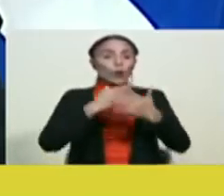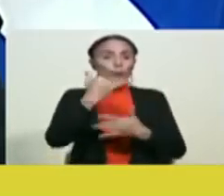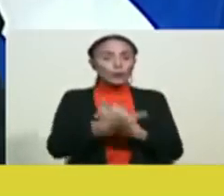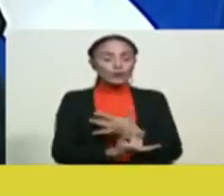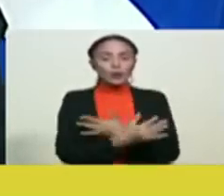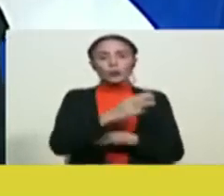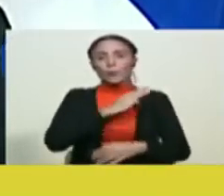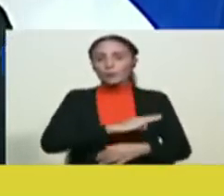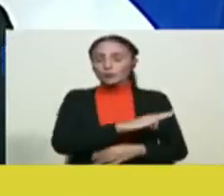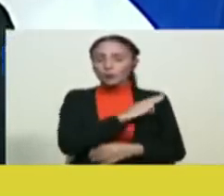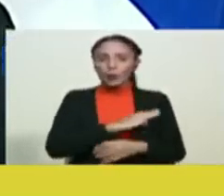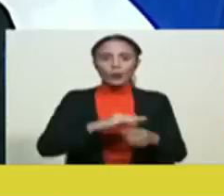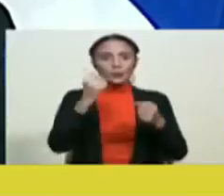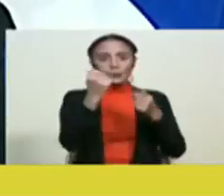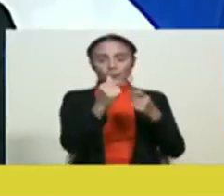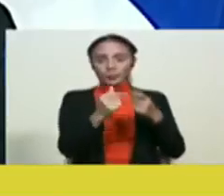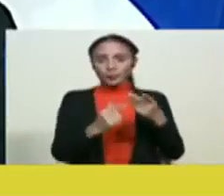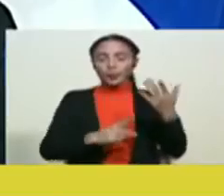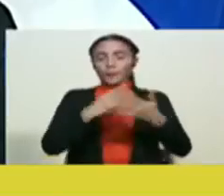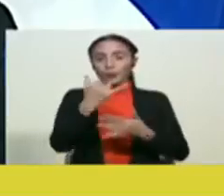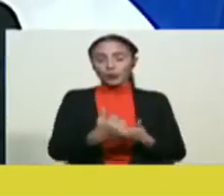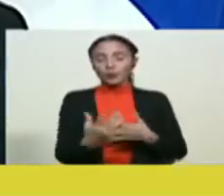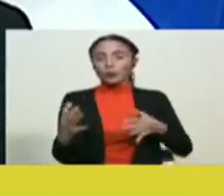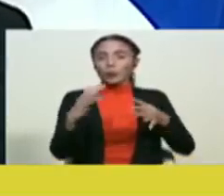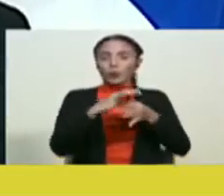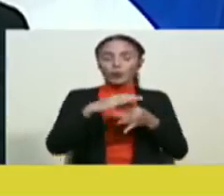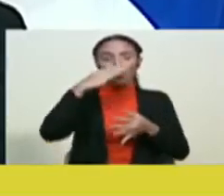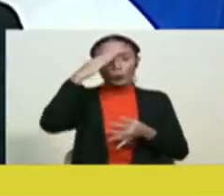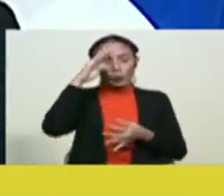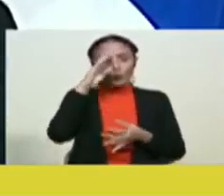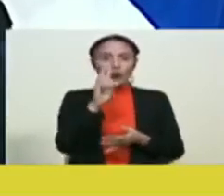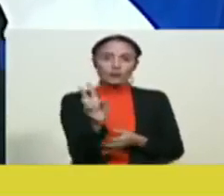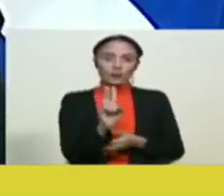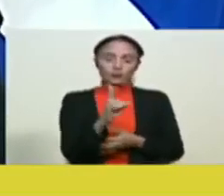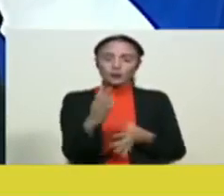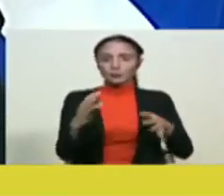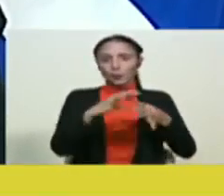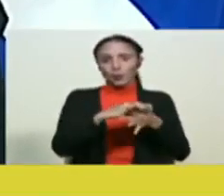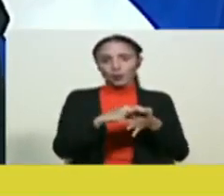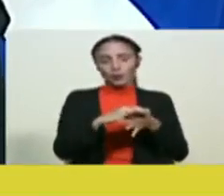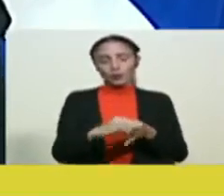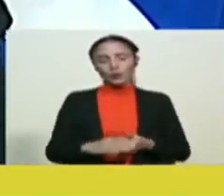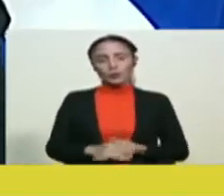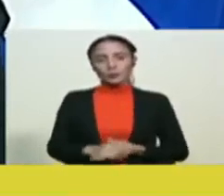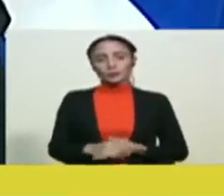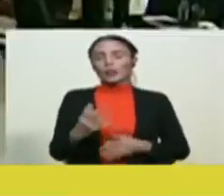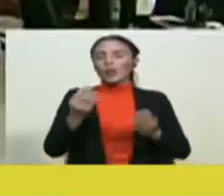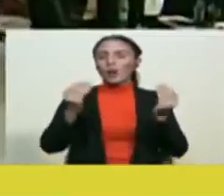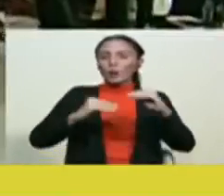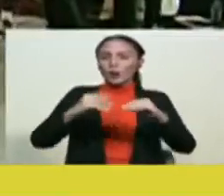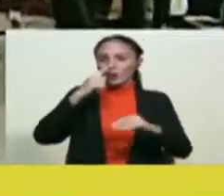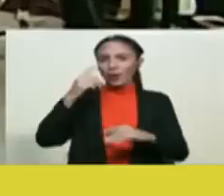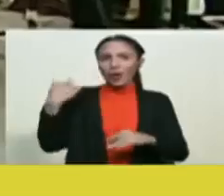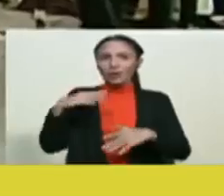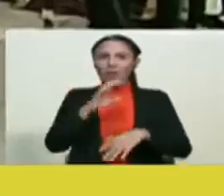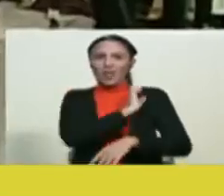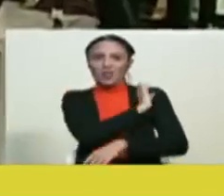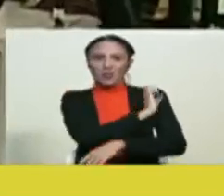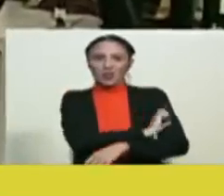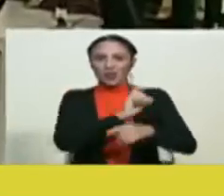misiones grandes misiones donde cuba-venezuela actuamos desde el acuerdo energético